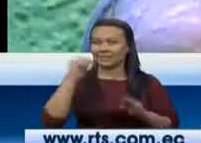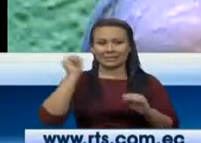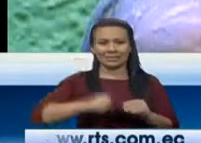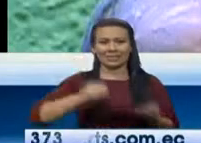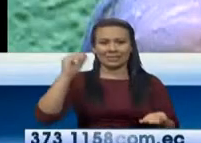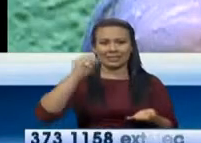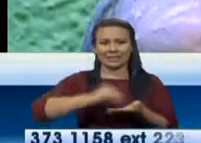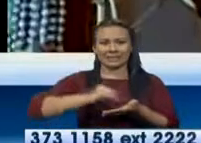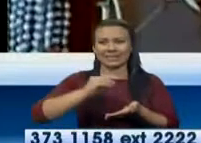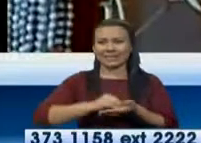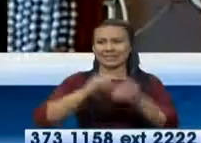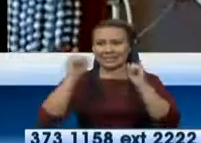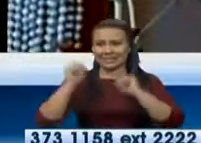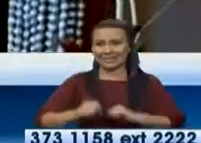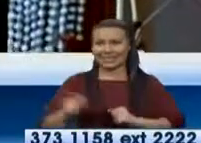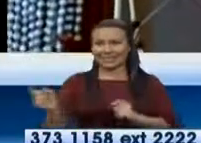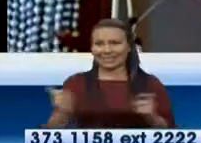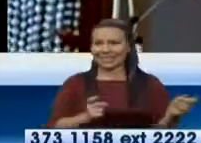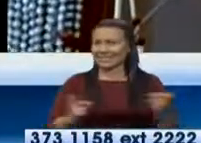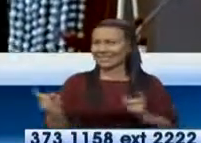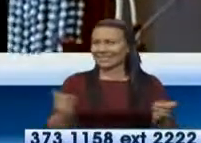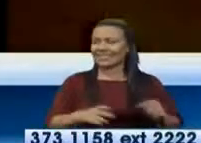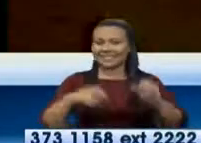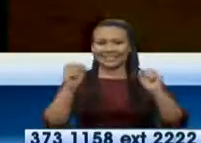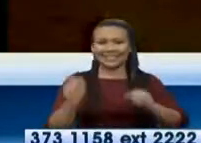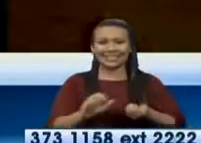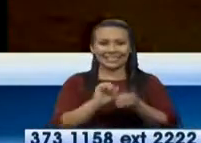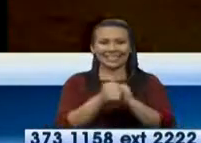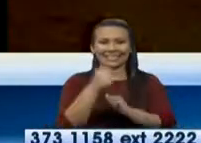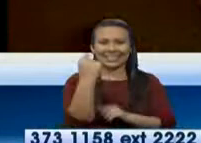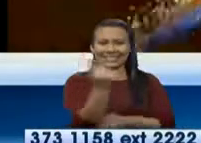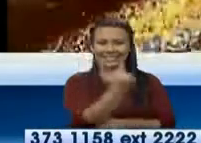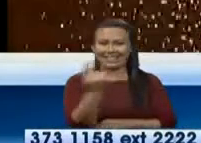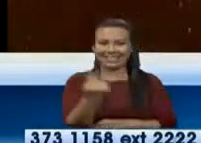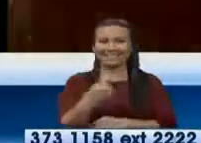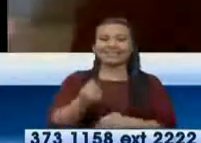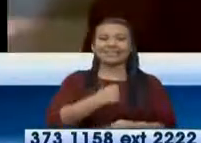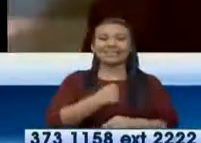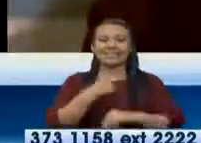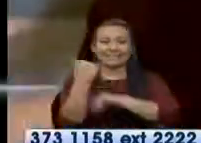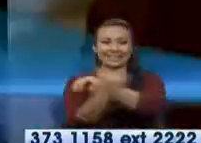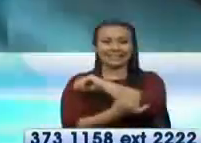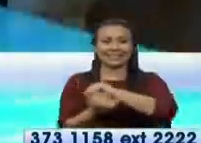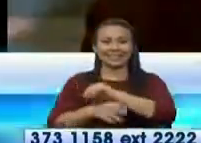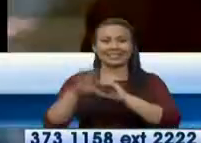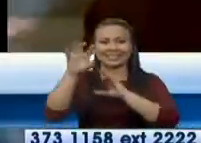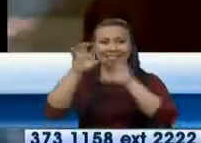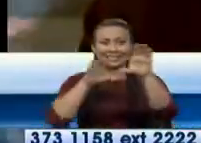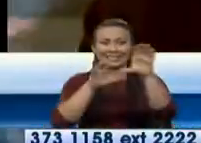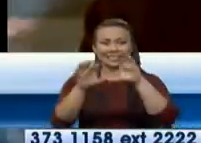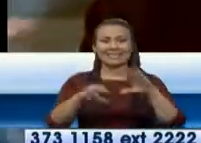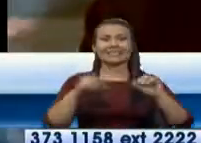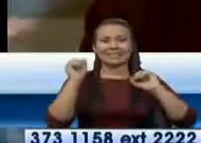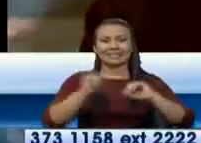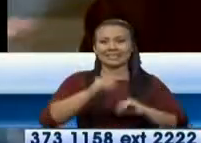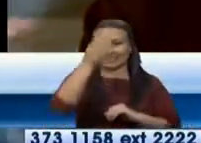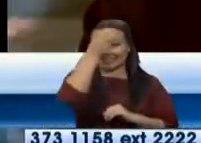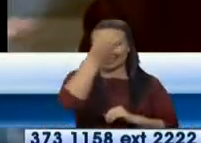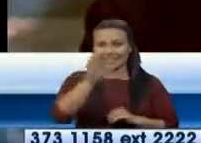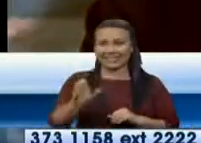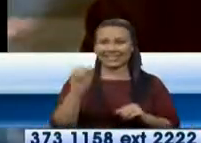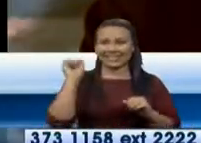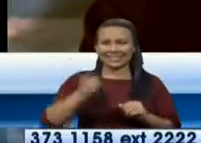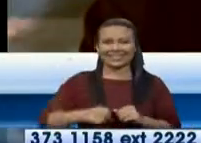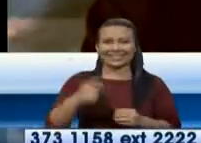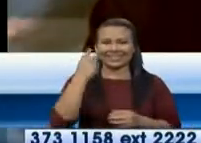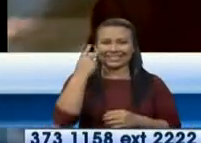2.000 iconografías que caracterizan a cada una de las nacionalidades. Con la base del proceso cultural se puede